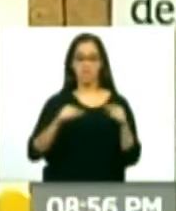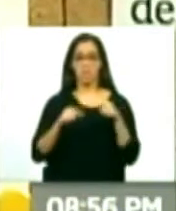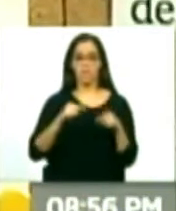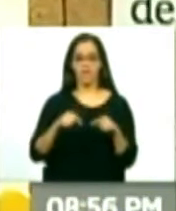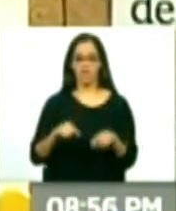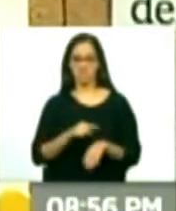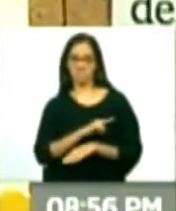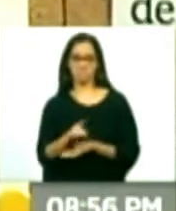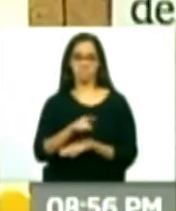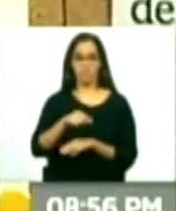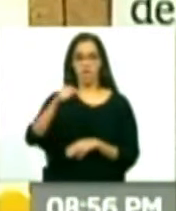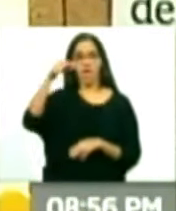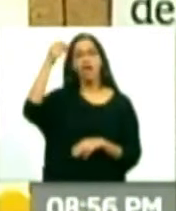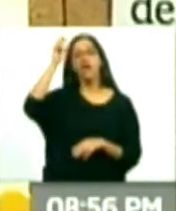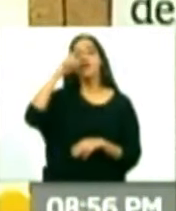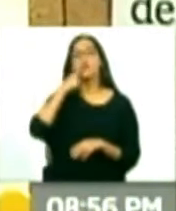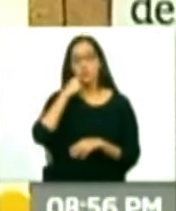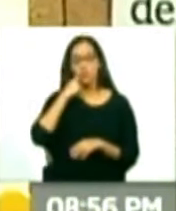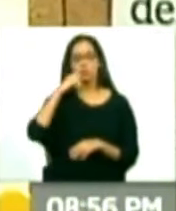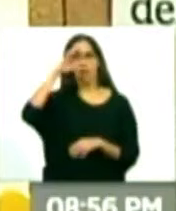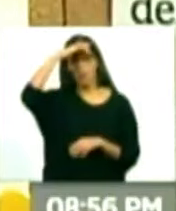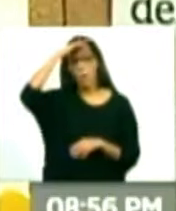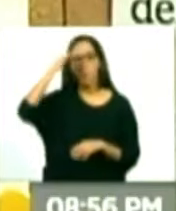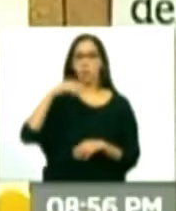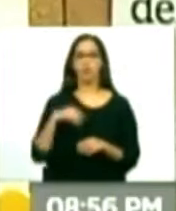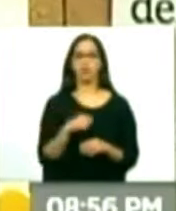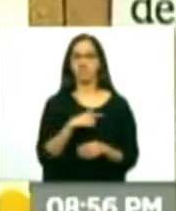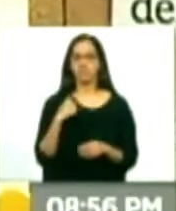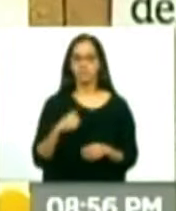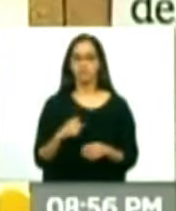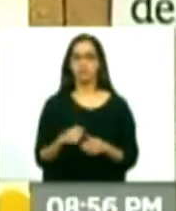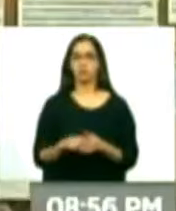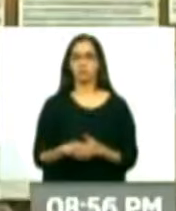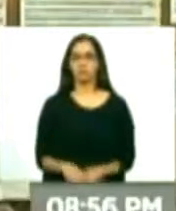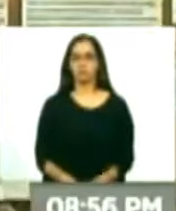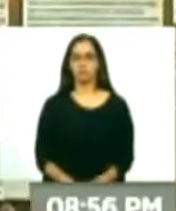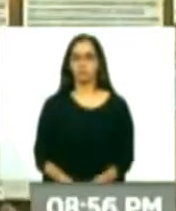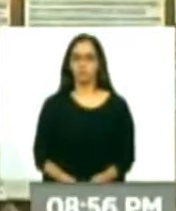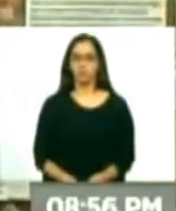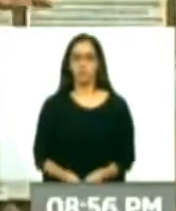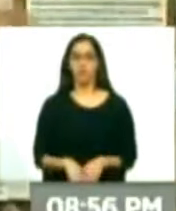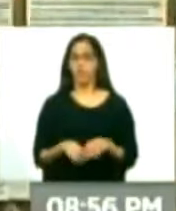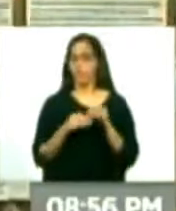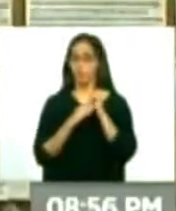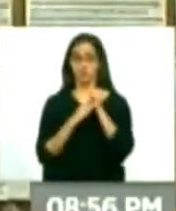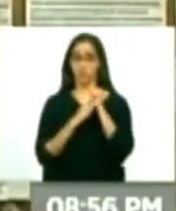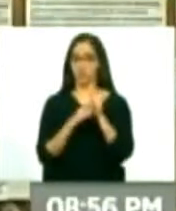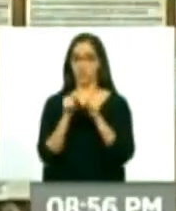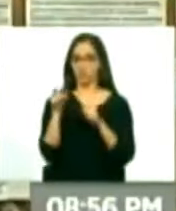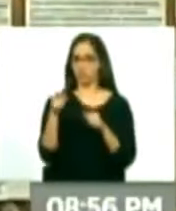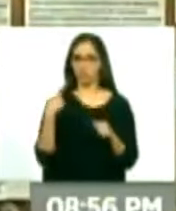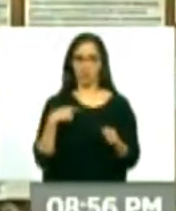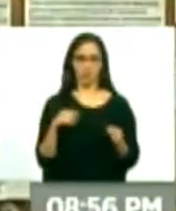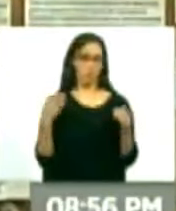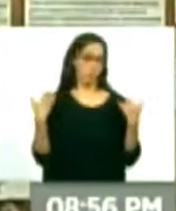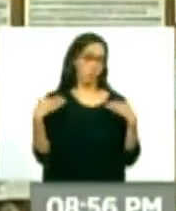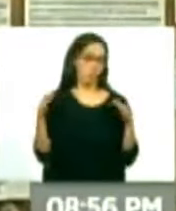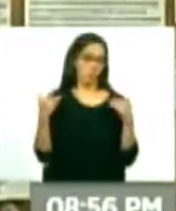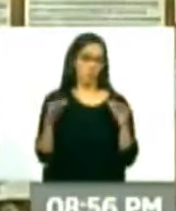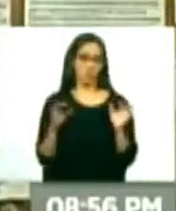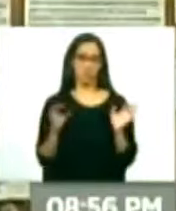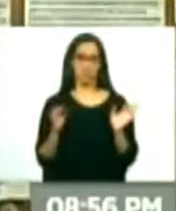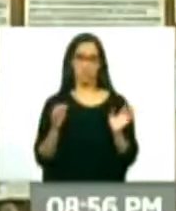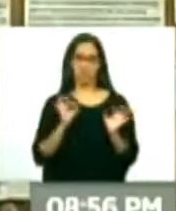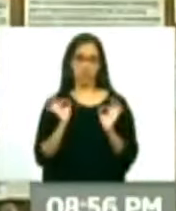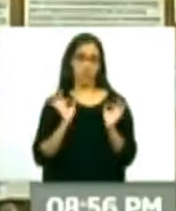Cuba. Debemos dejar los centros de fraude vacíos. El liderazgo que tiene William Dávila da para eso y más. Me imagino que nadie